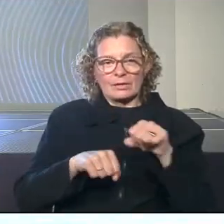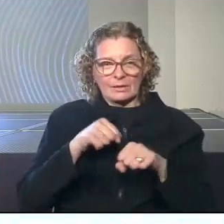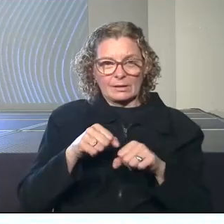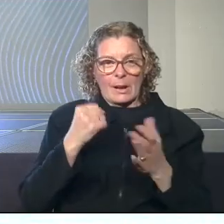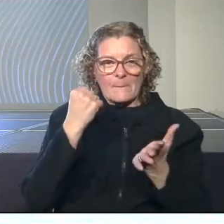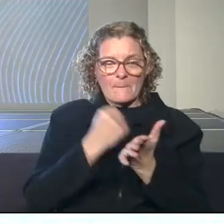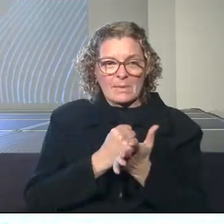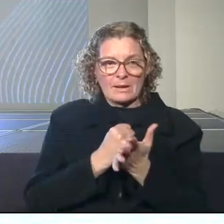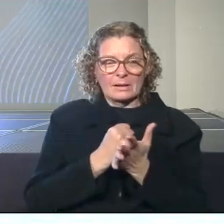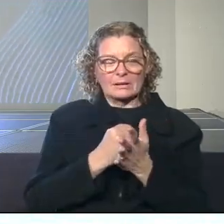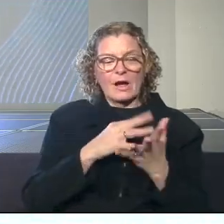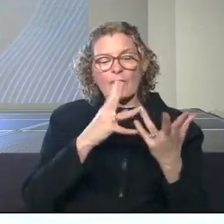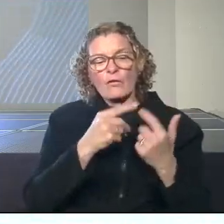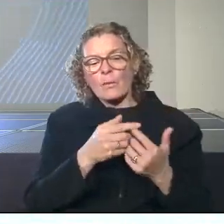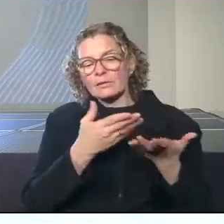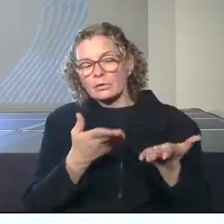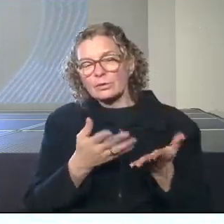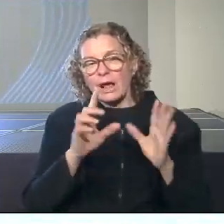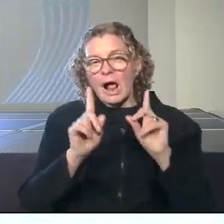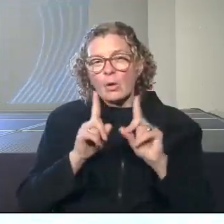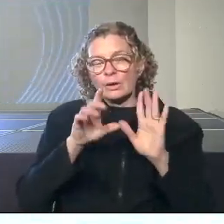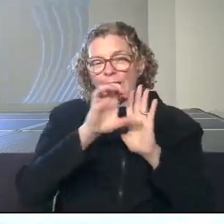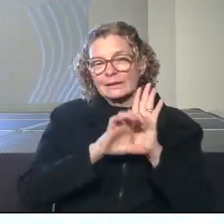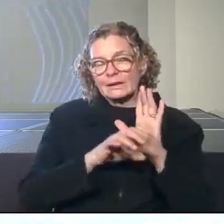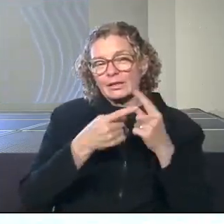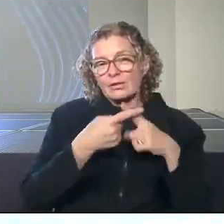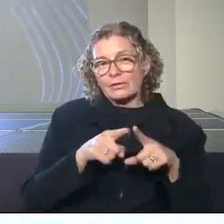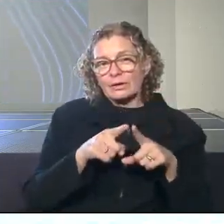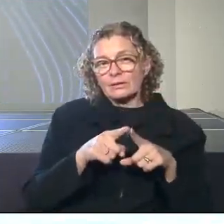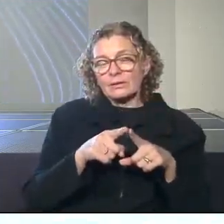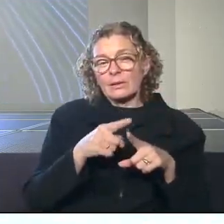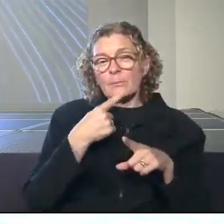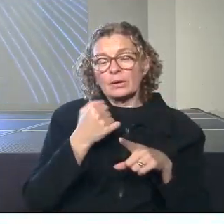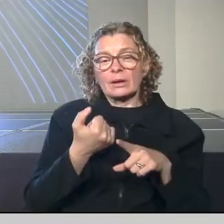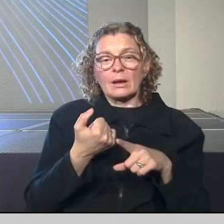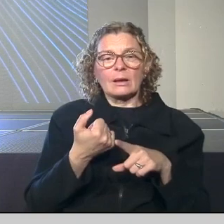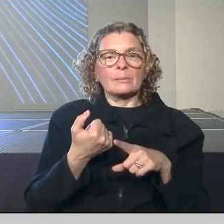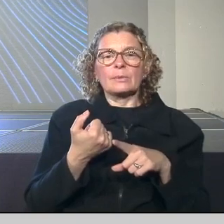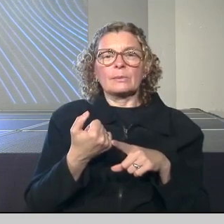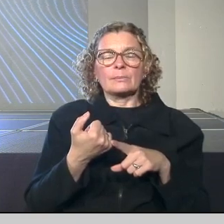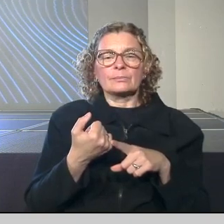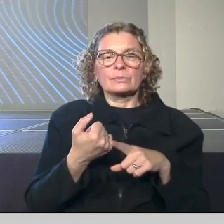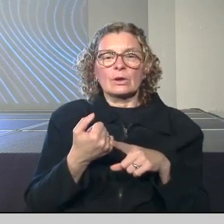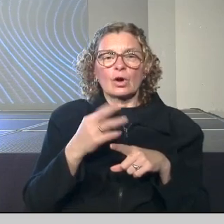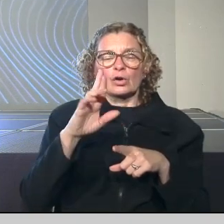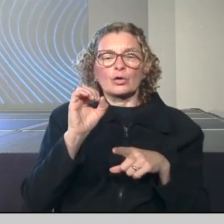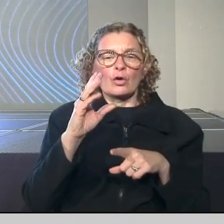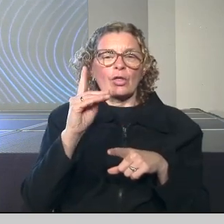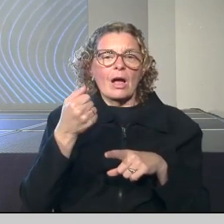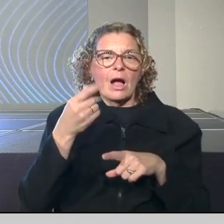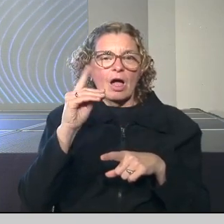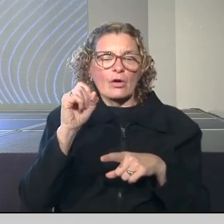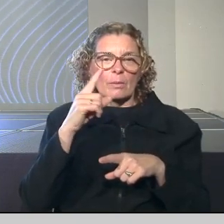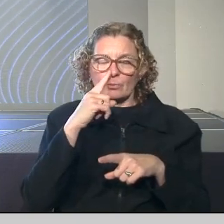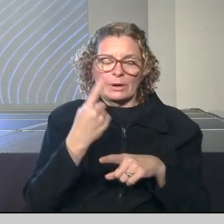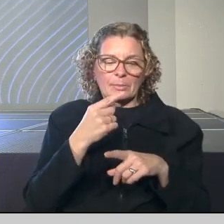la marca y el modelo y algunas características diferenciales en un tipo de productos como estos sería tipo, rodado y